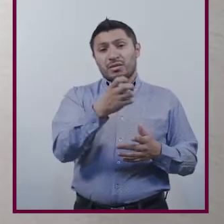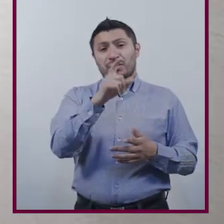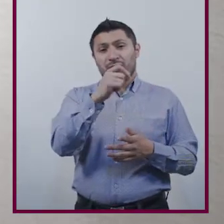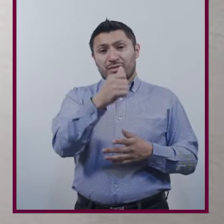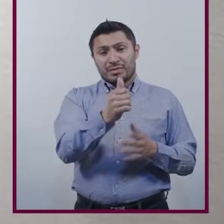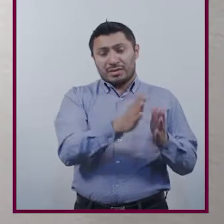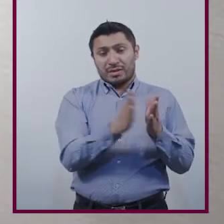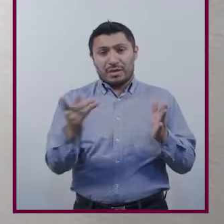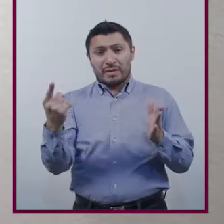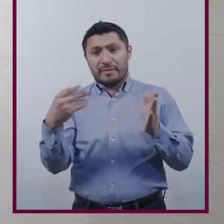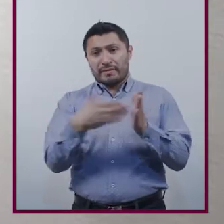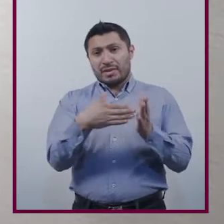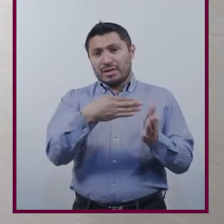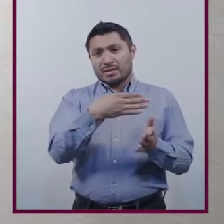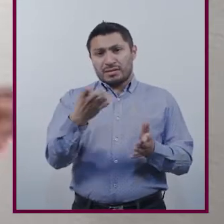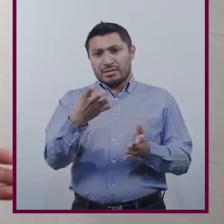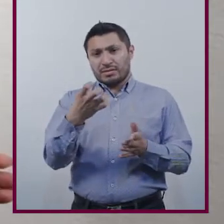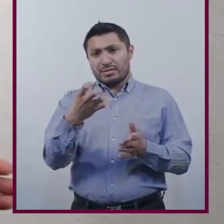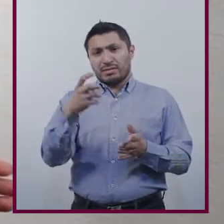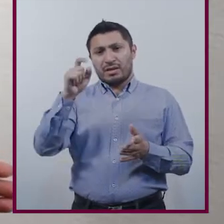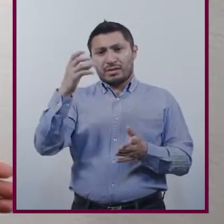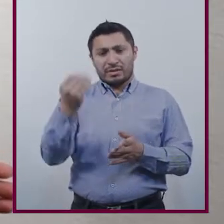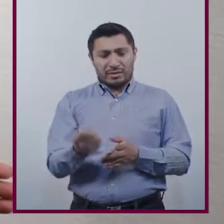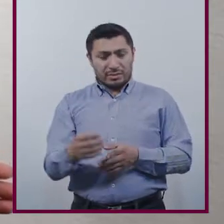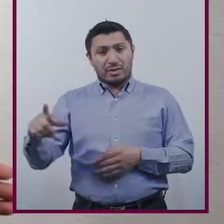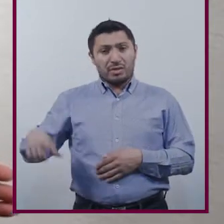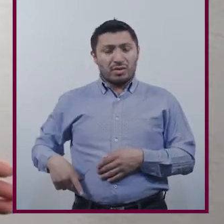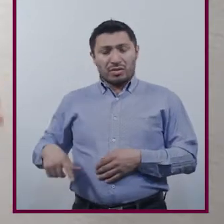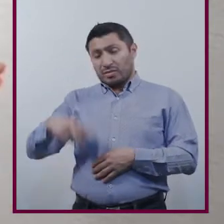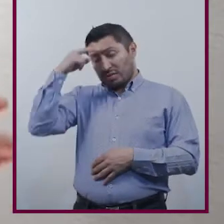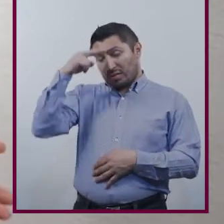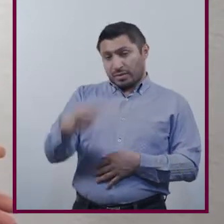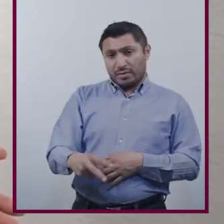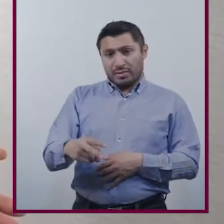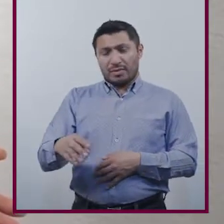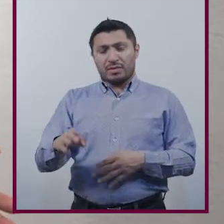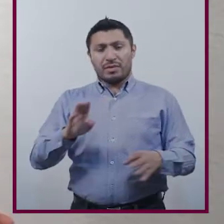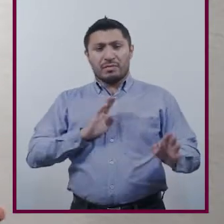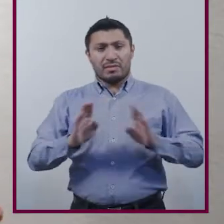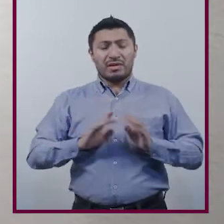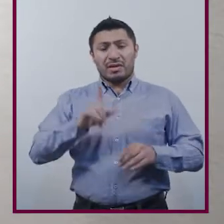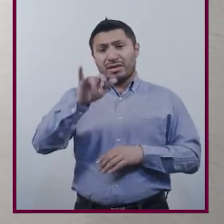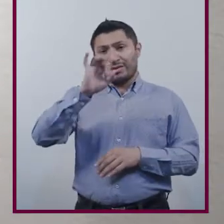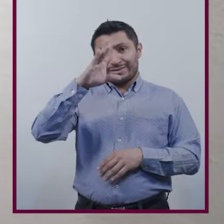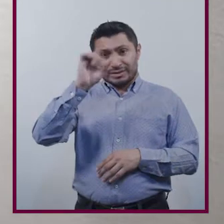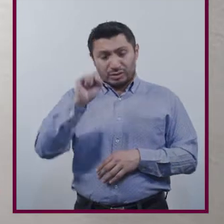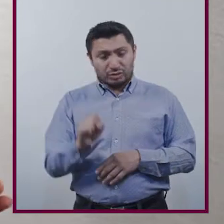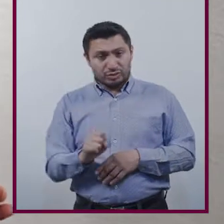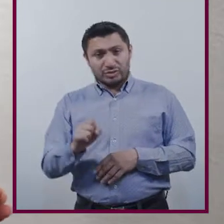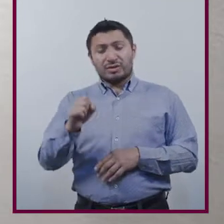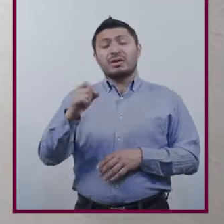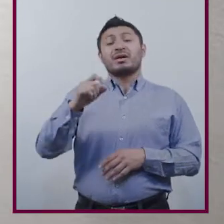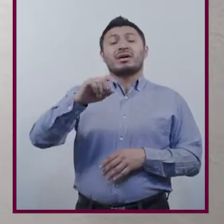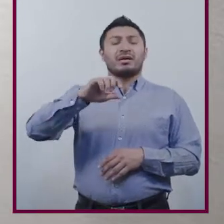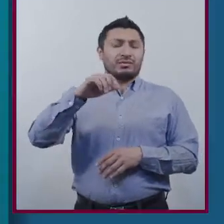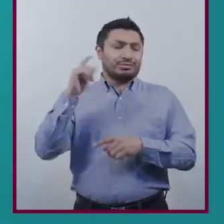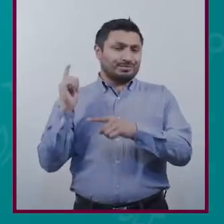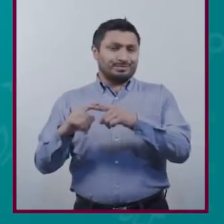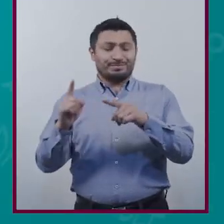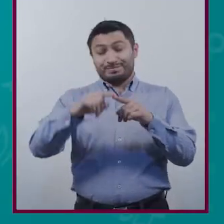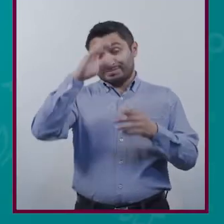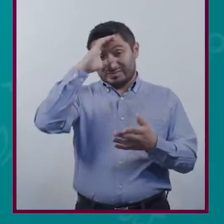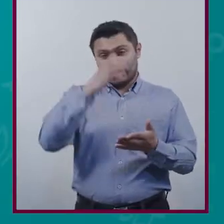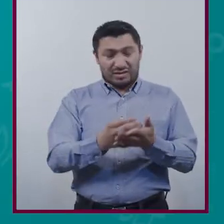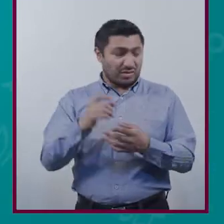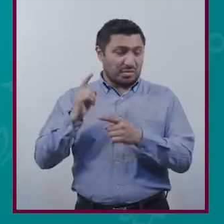a 1929 entre el Estado mexicano, milicias de laicos, presbíteros y católicos. ¿Por